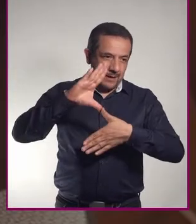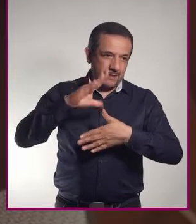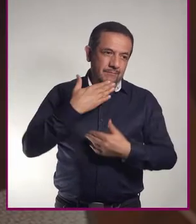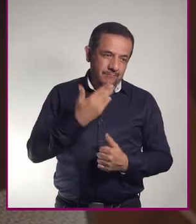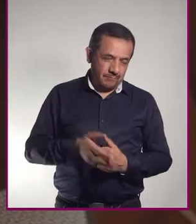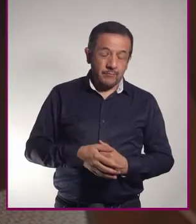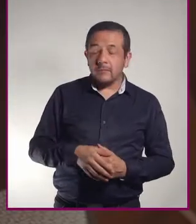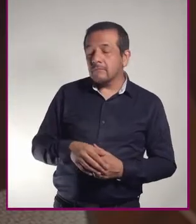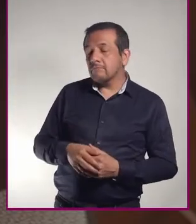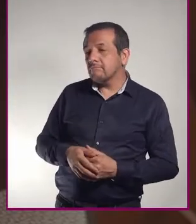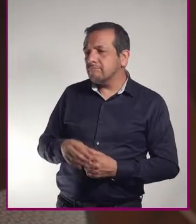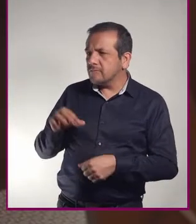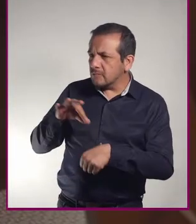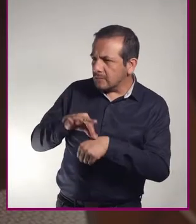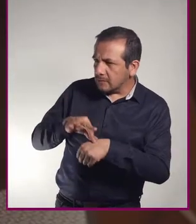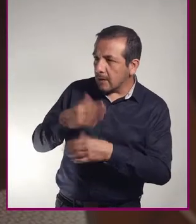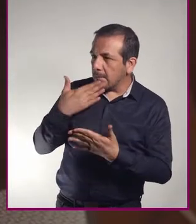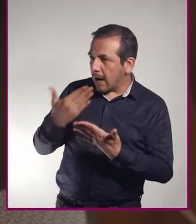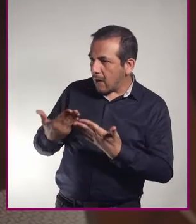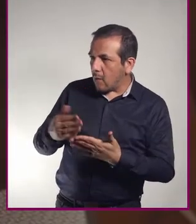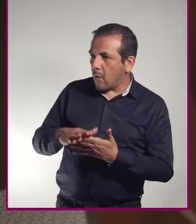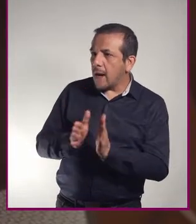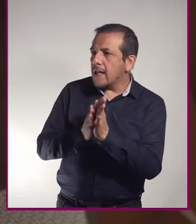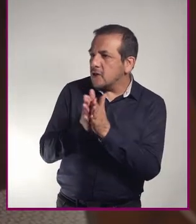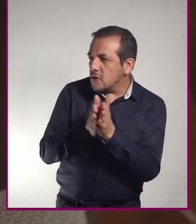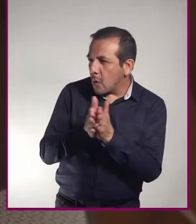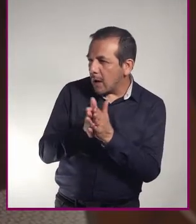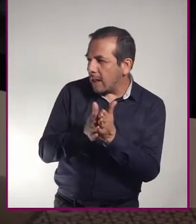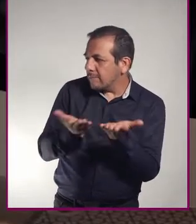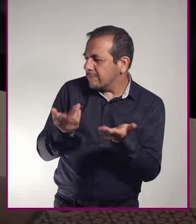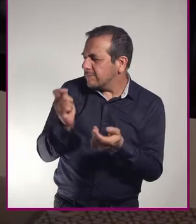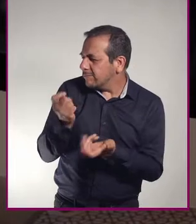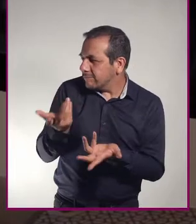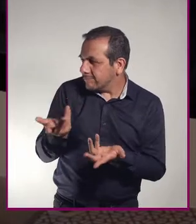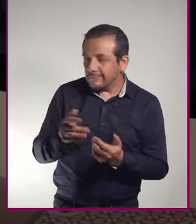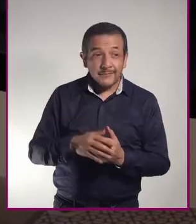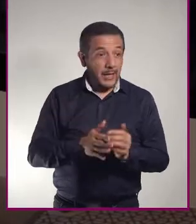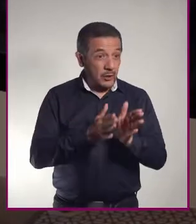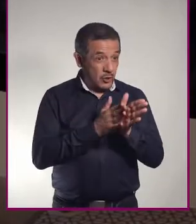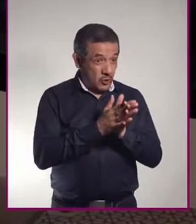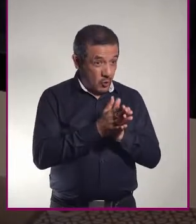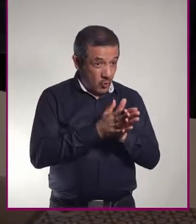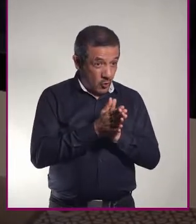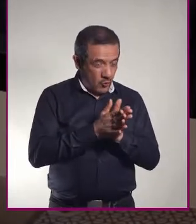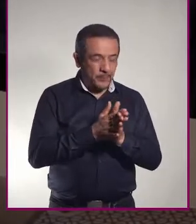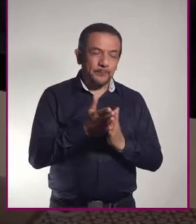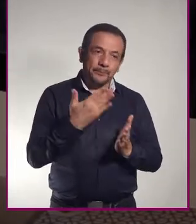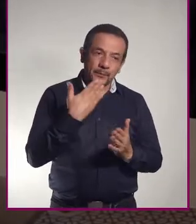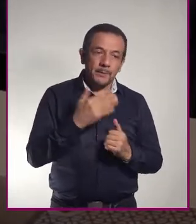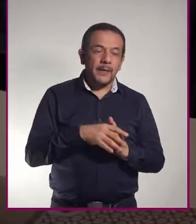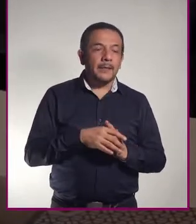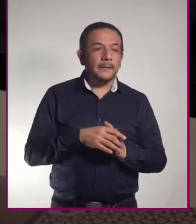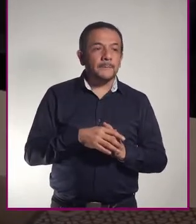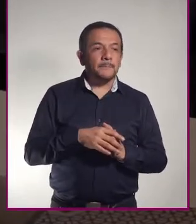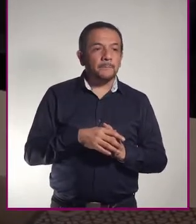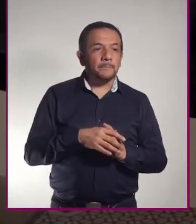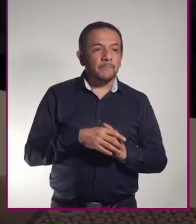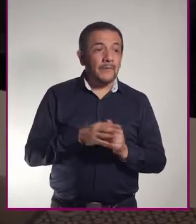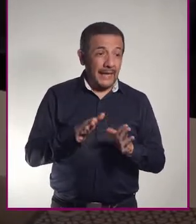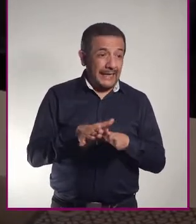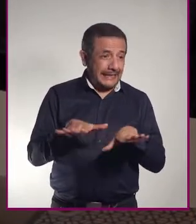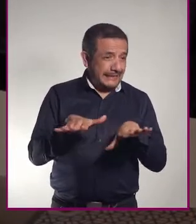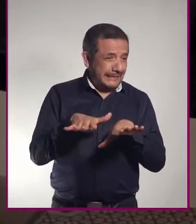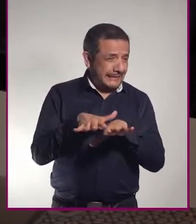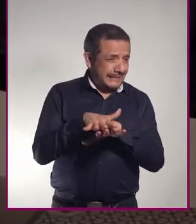maíz. Doctor, ¿y qué papel jugaba el chocolate? El chocolate, a final de cuentas,